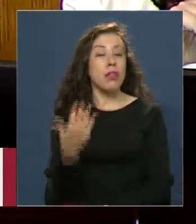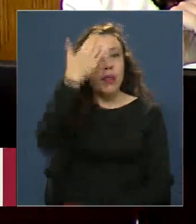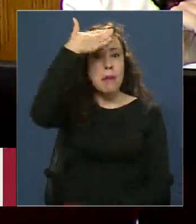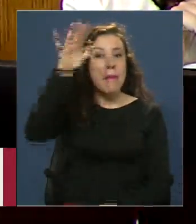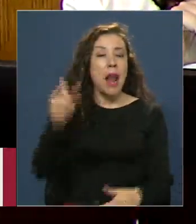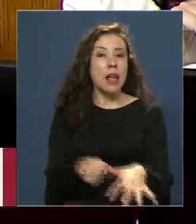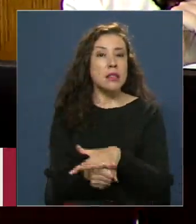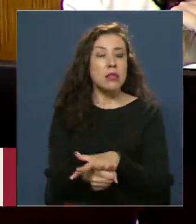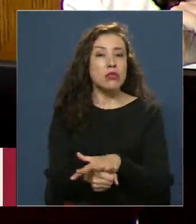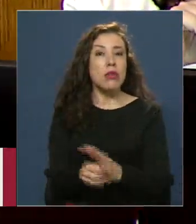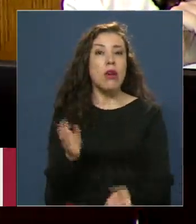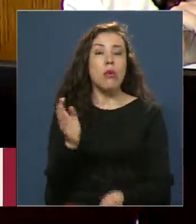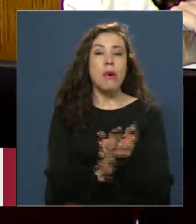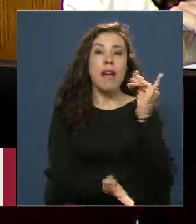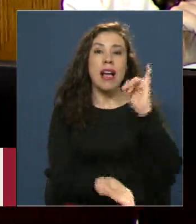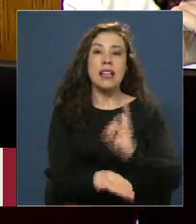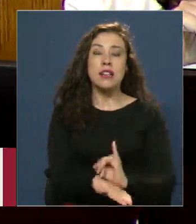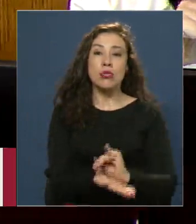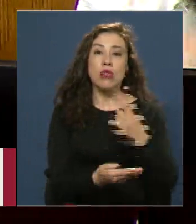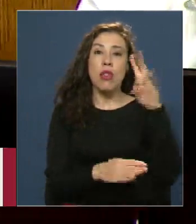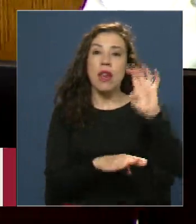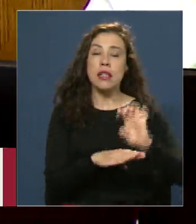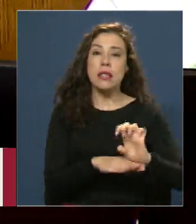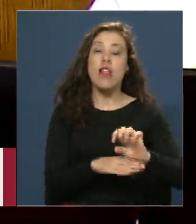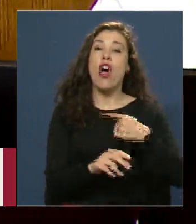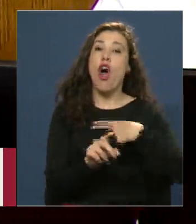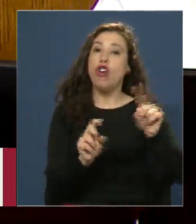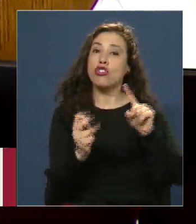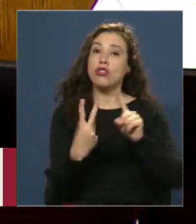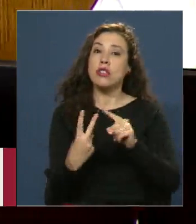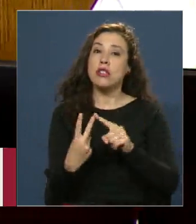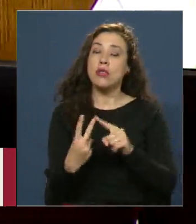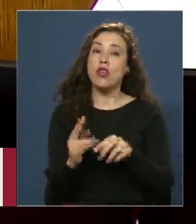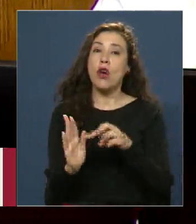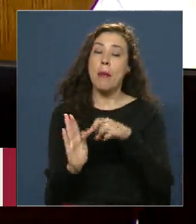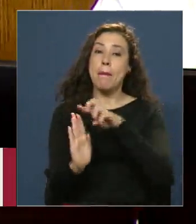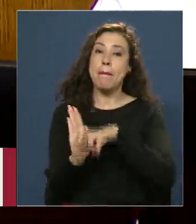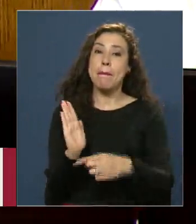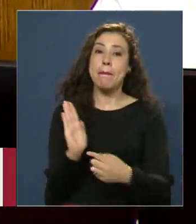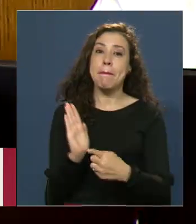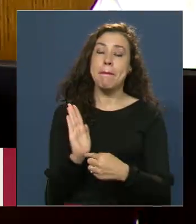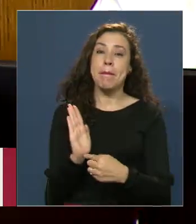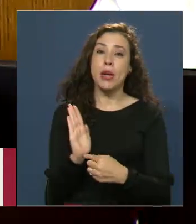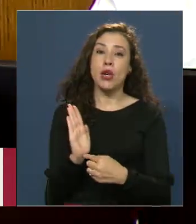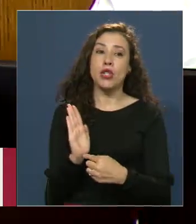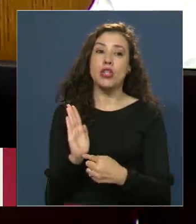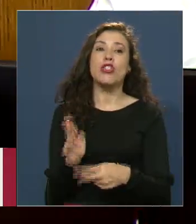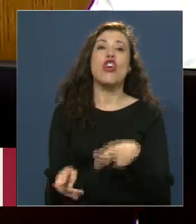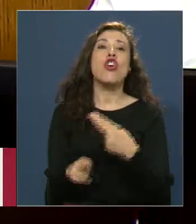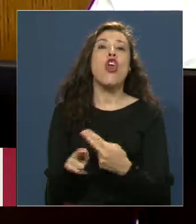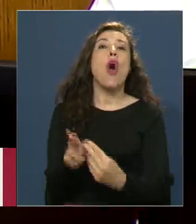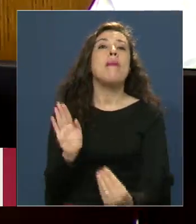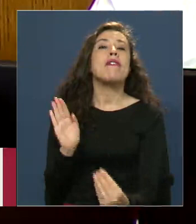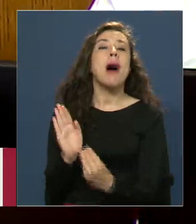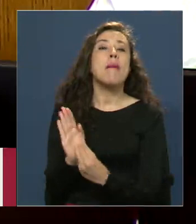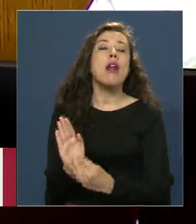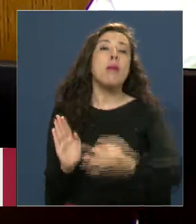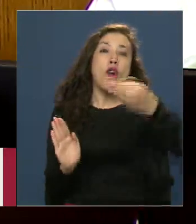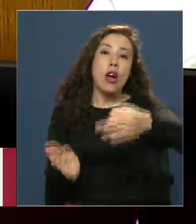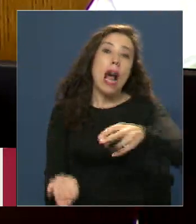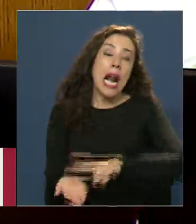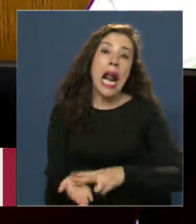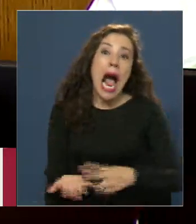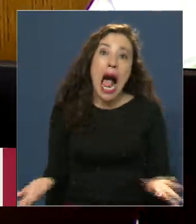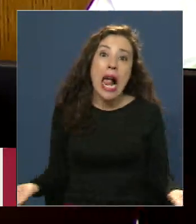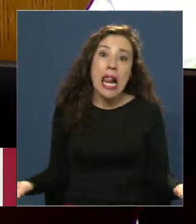precarias en una nueva institución estatal, y segundo, que el proyecto se va a denominar por lo que